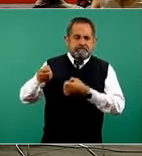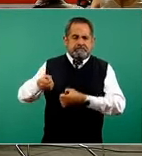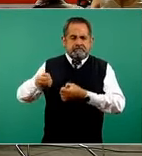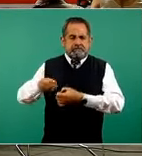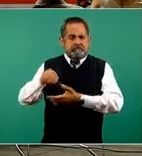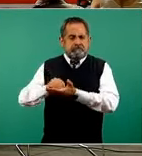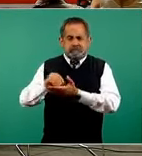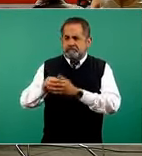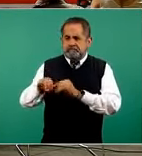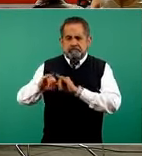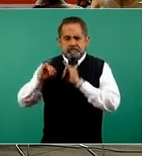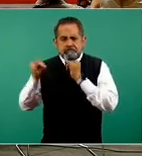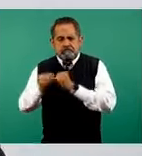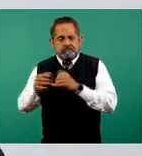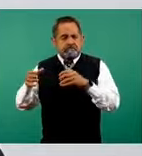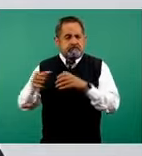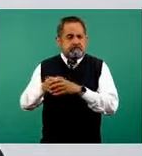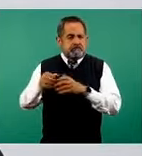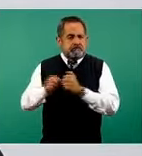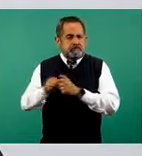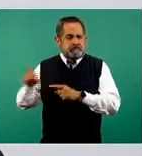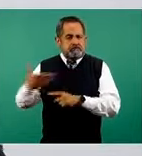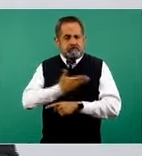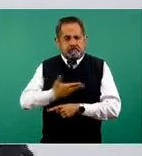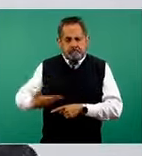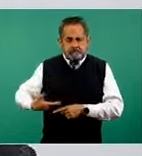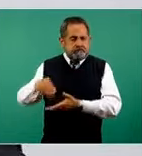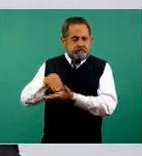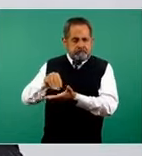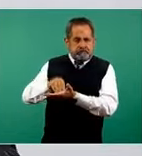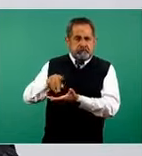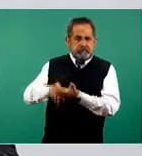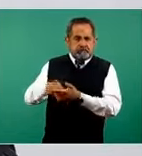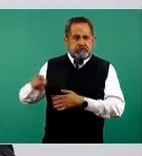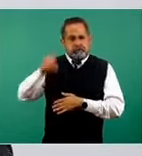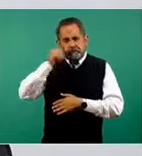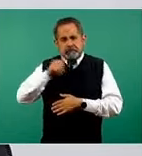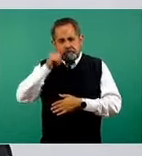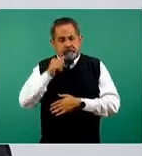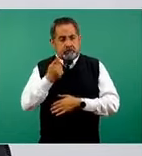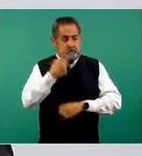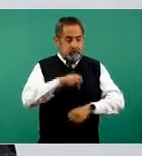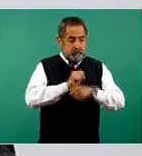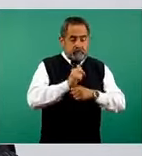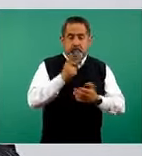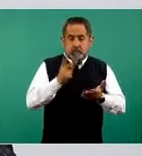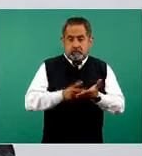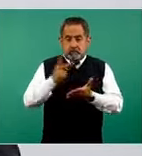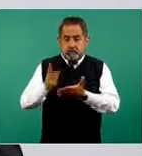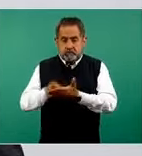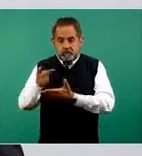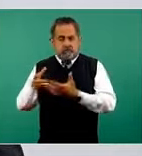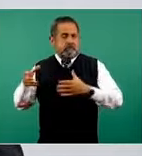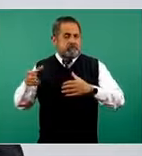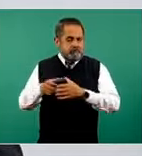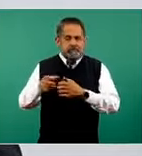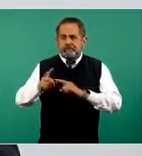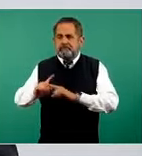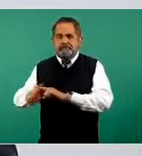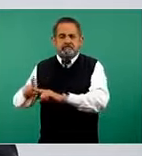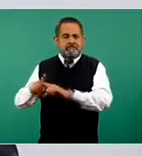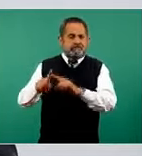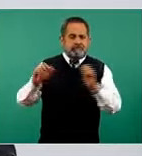todavía atendiendo la reunión con el señor presidente. Estas reuniones que se hacen 2 veces a la semana con todas las instituciones del